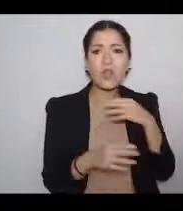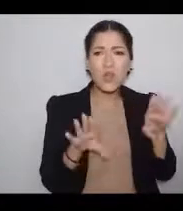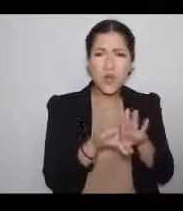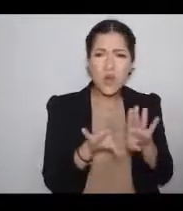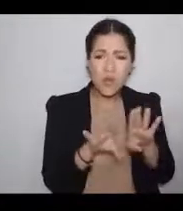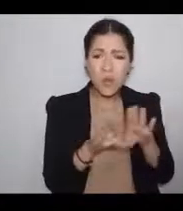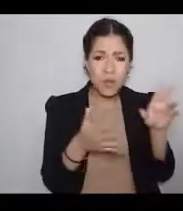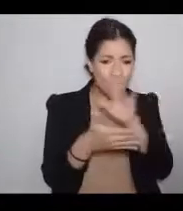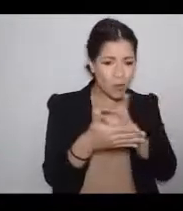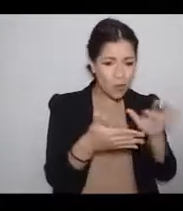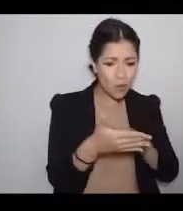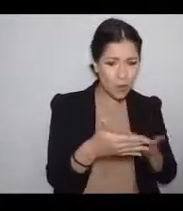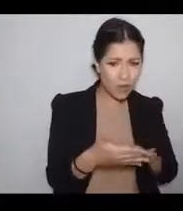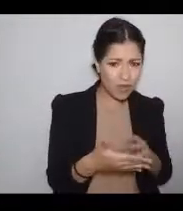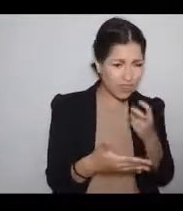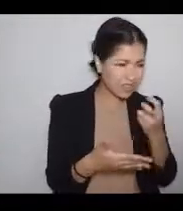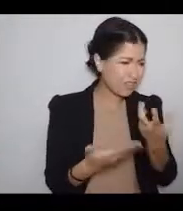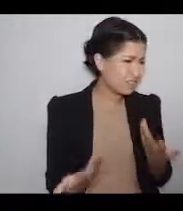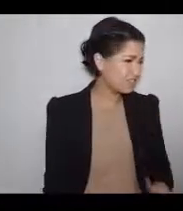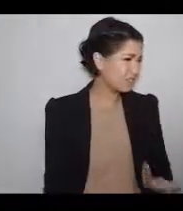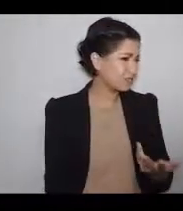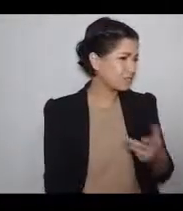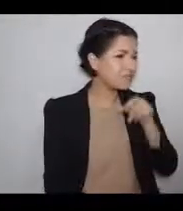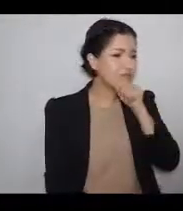de astronomía no te hará entender tu personaje.